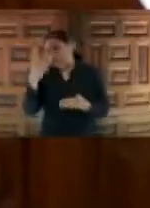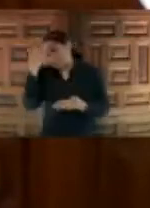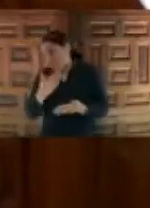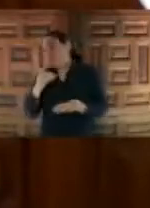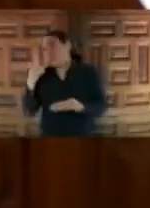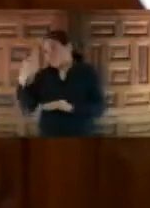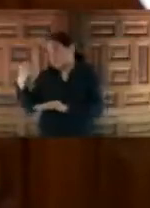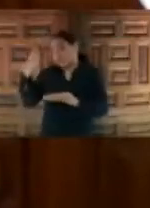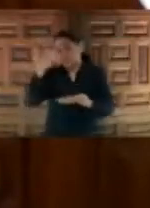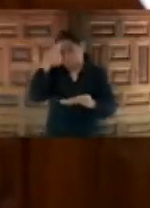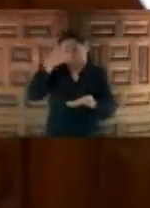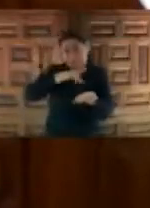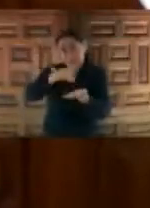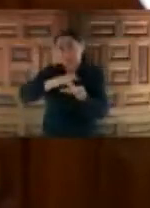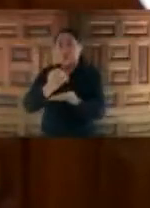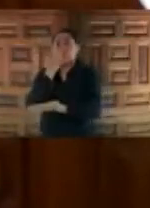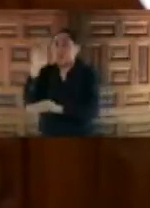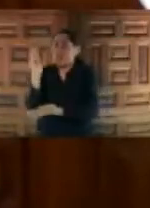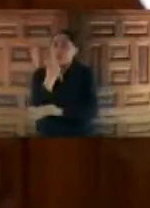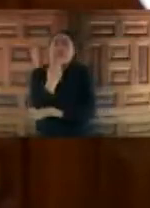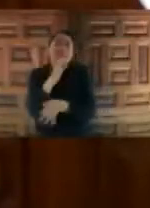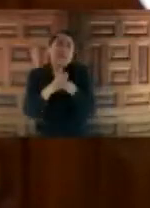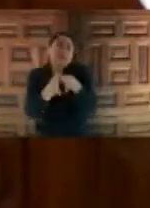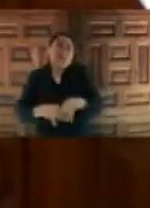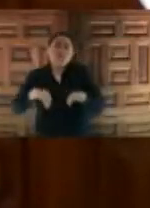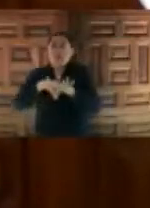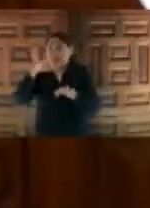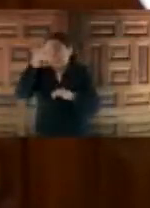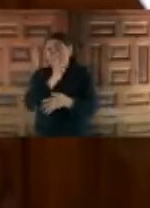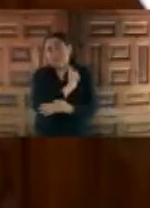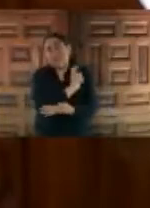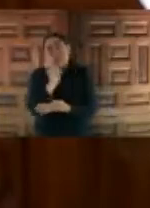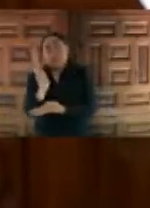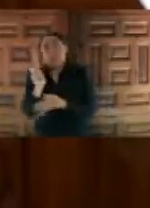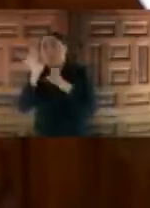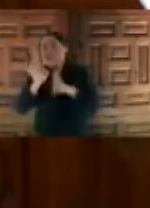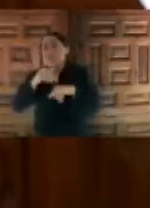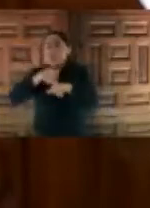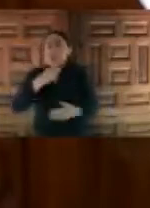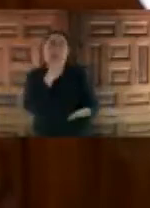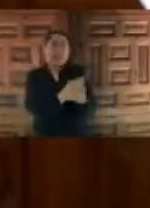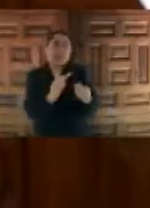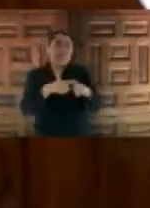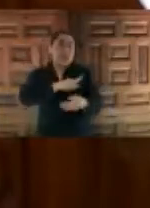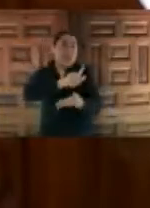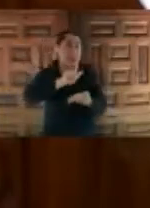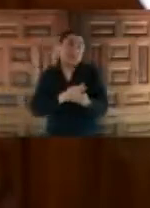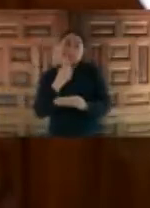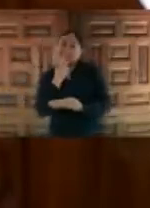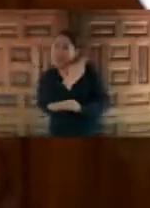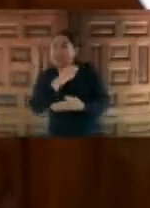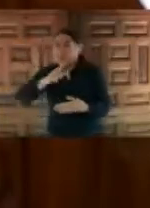financiamiento de la educación superior es un requisito para poder solventar una ley como la que tenemos y como bien decía Germán, que